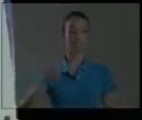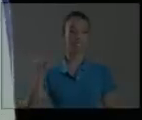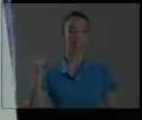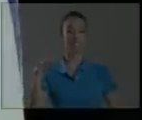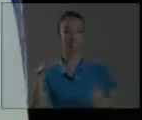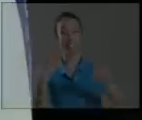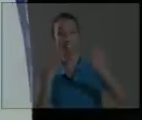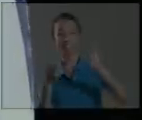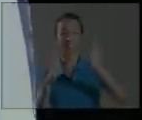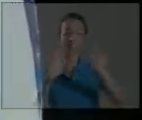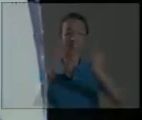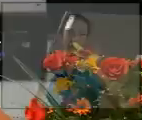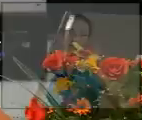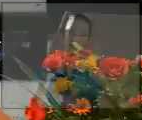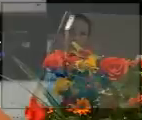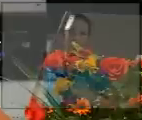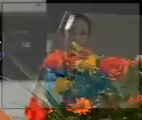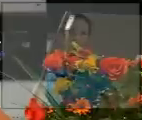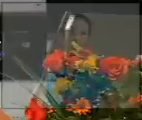medir entonces.